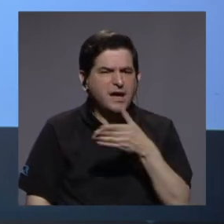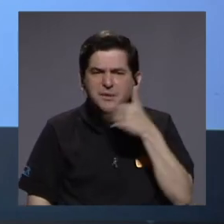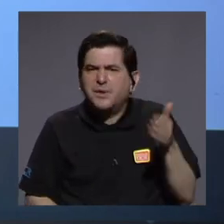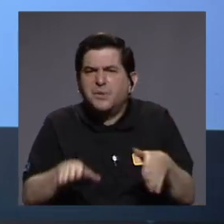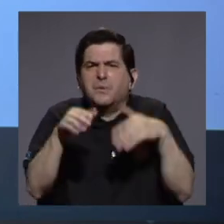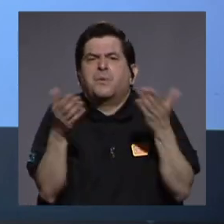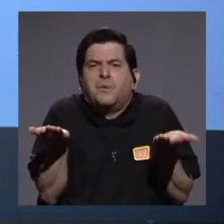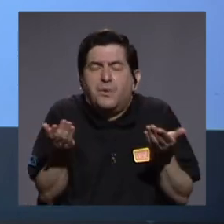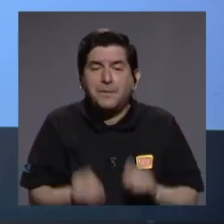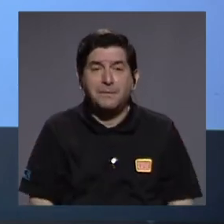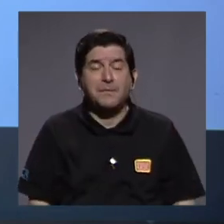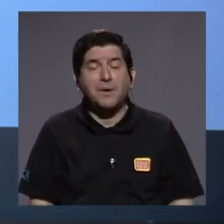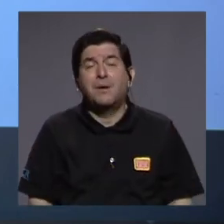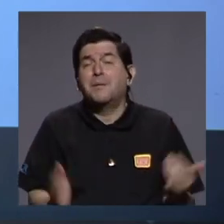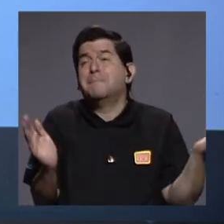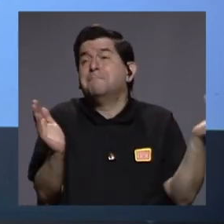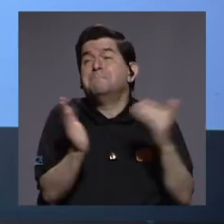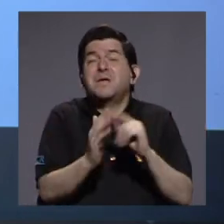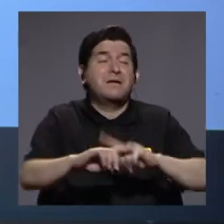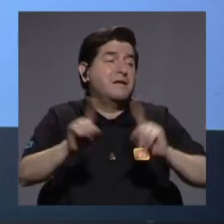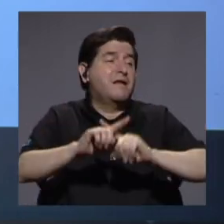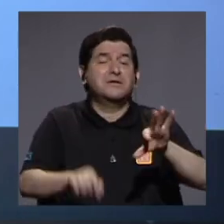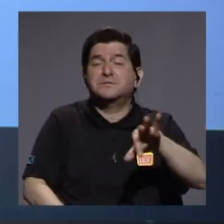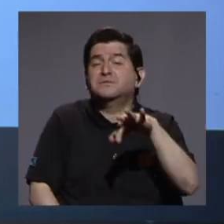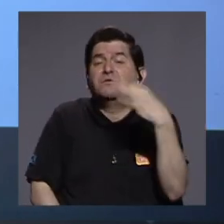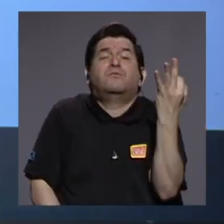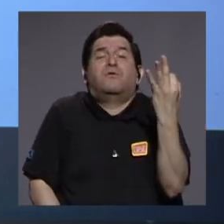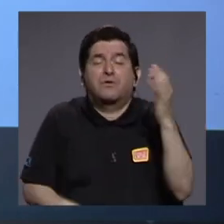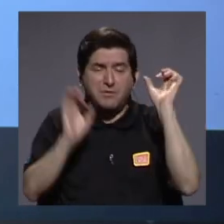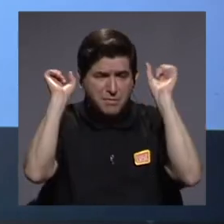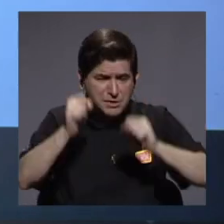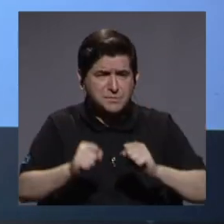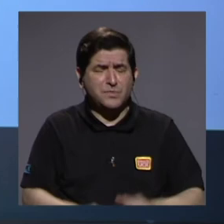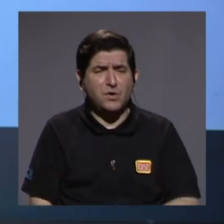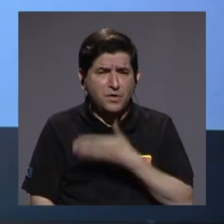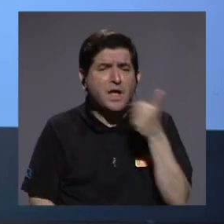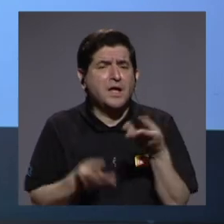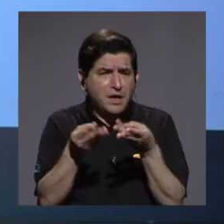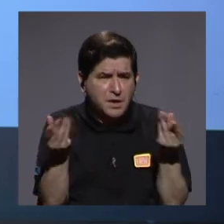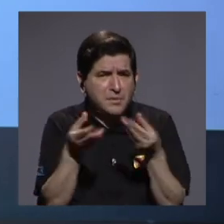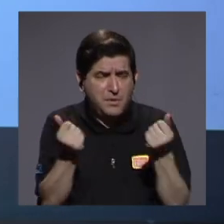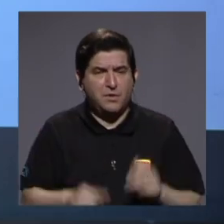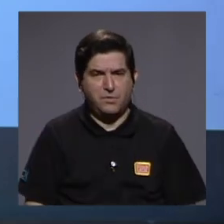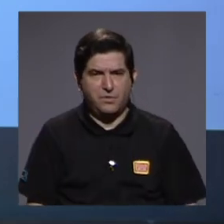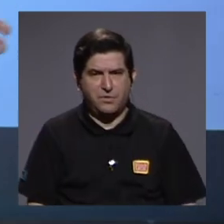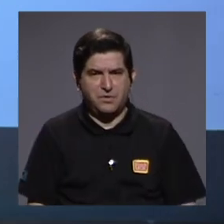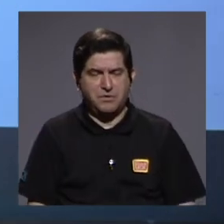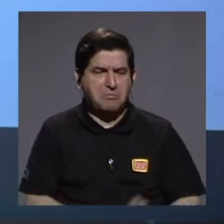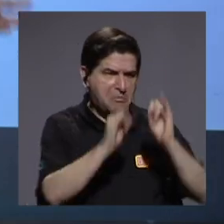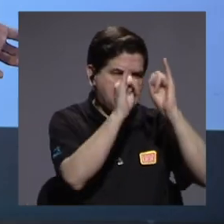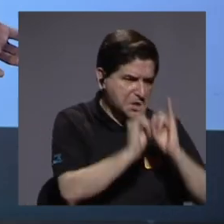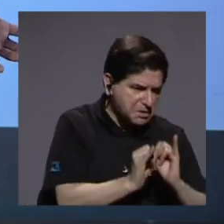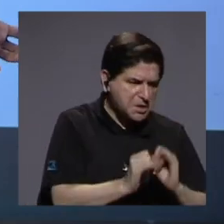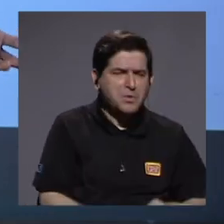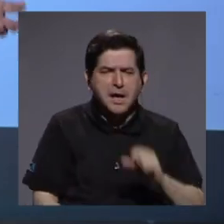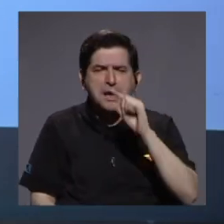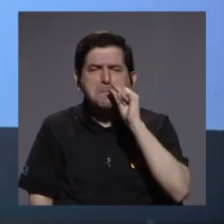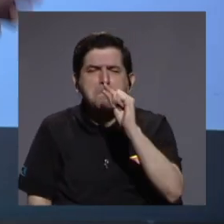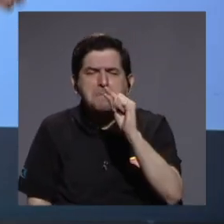existen miles y miles de formas en las cuales se puede mejorar la productividad a nivel individual a nivel microeconómico